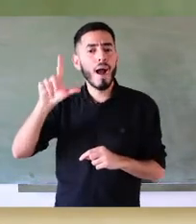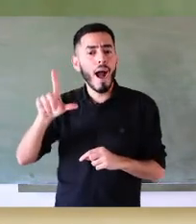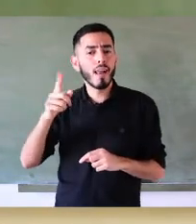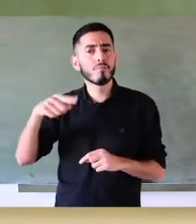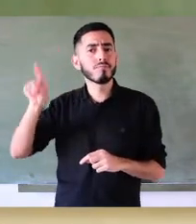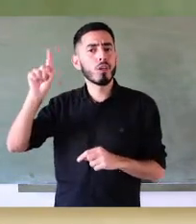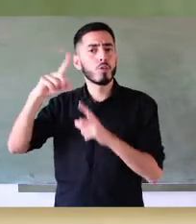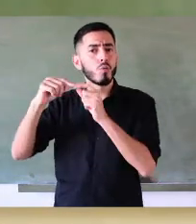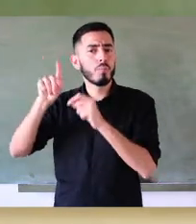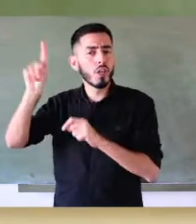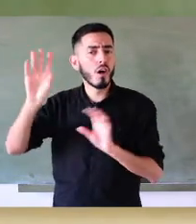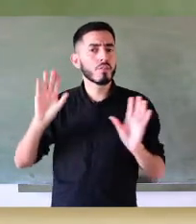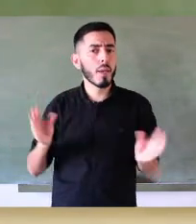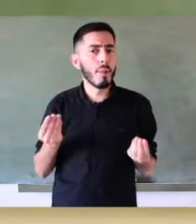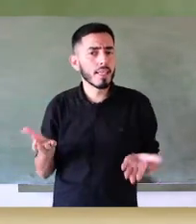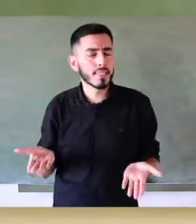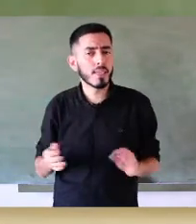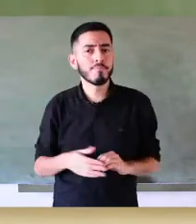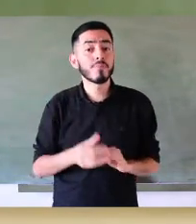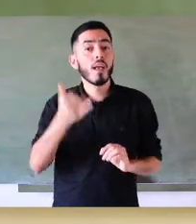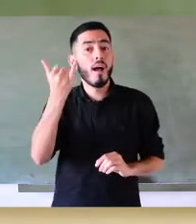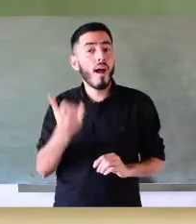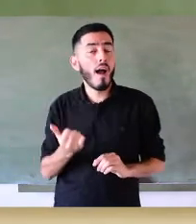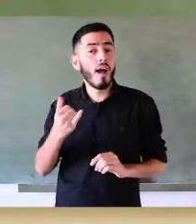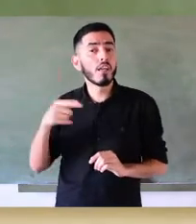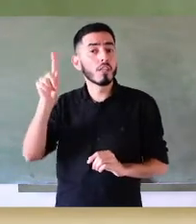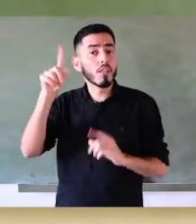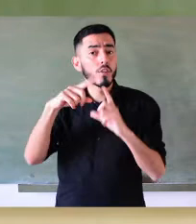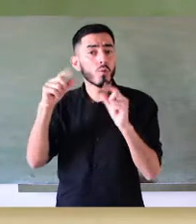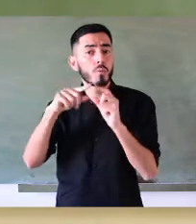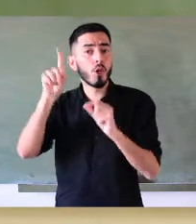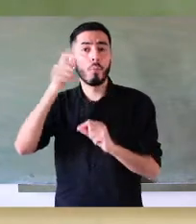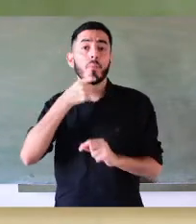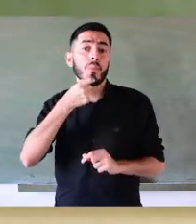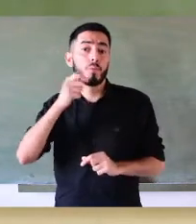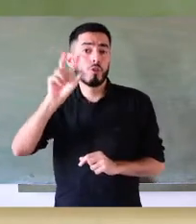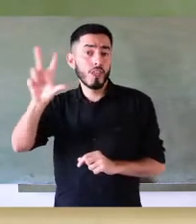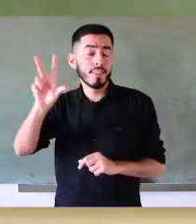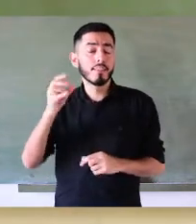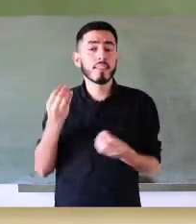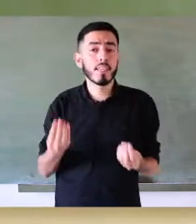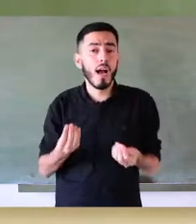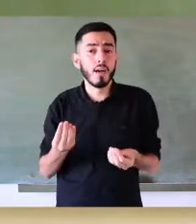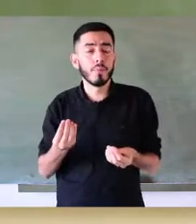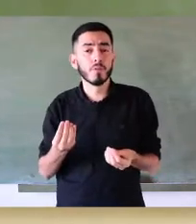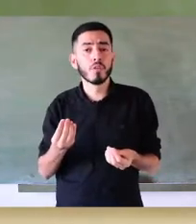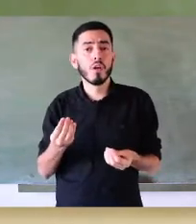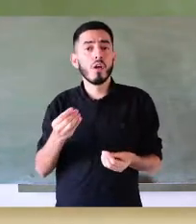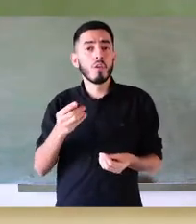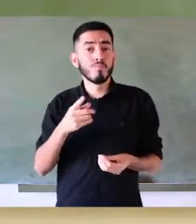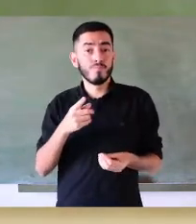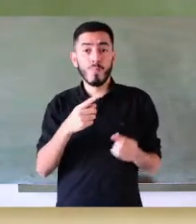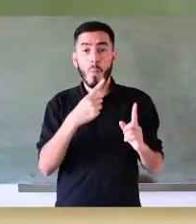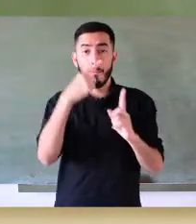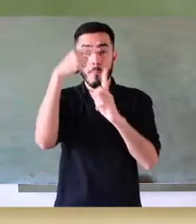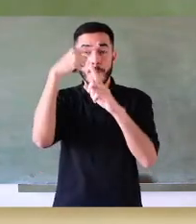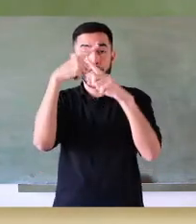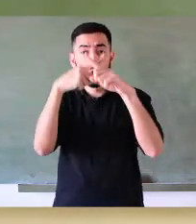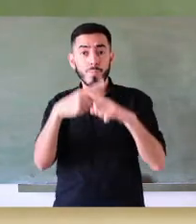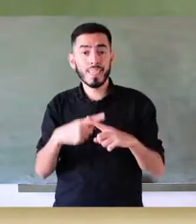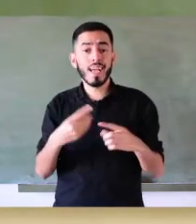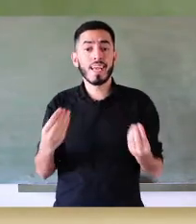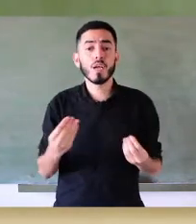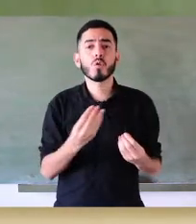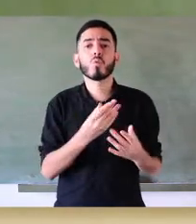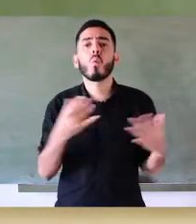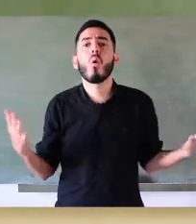sucede? Cuando tenemos un exponente 3, por ejemplo, lo que debemos hacer es multiplicar